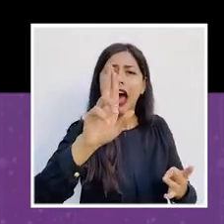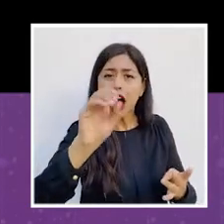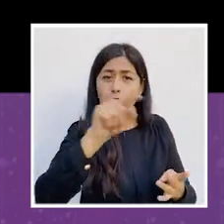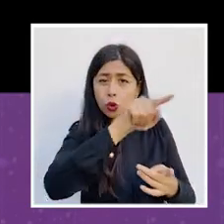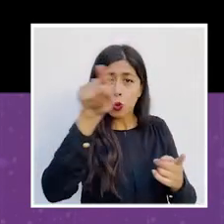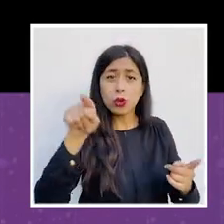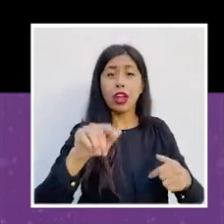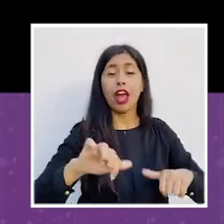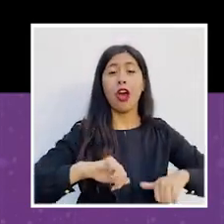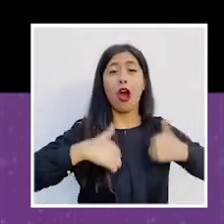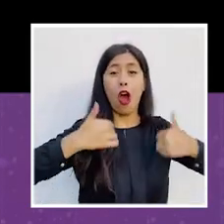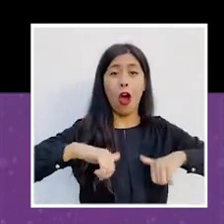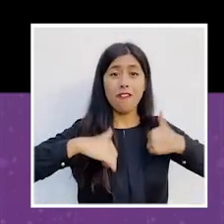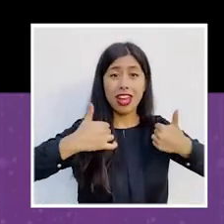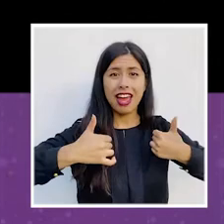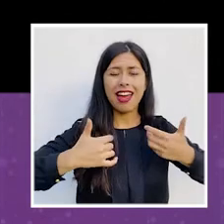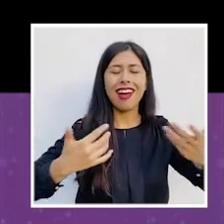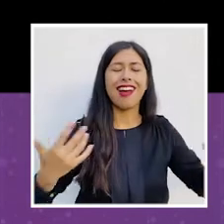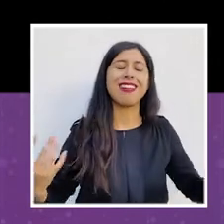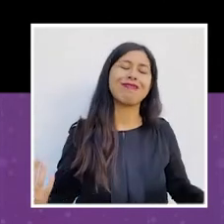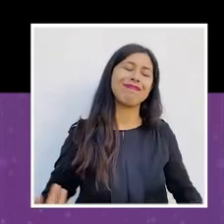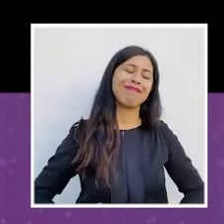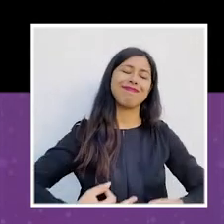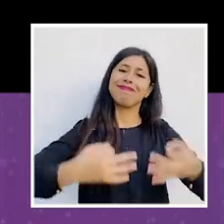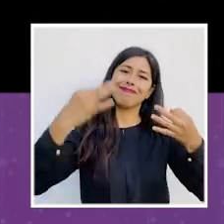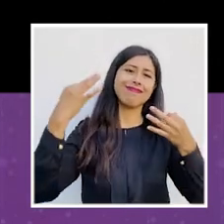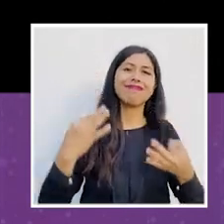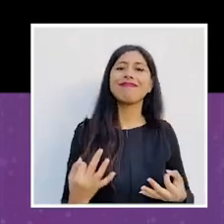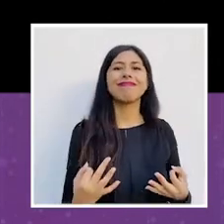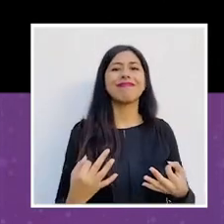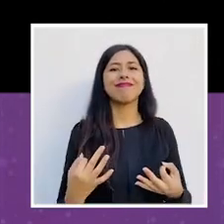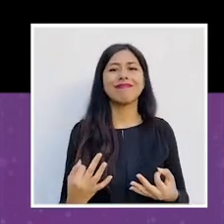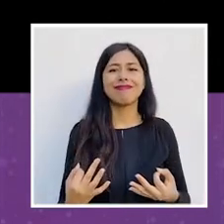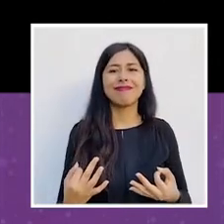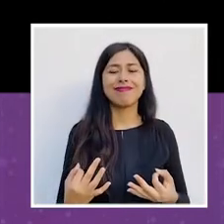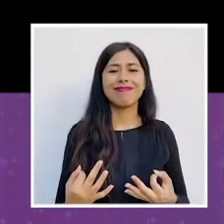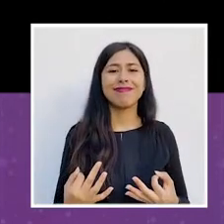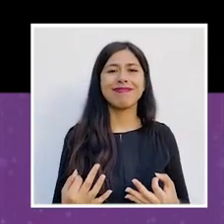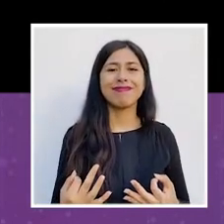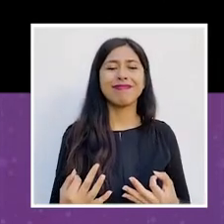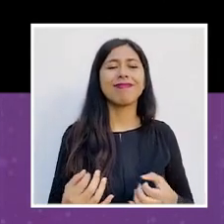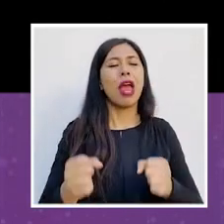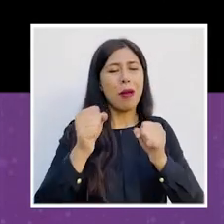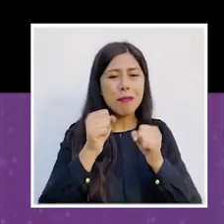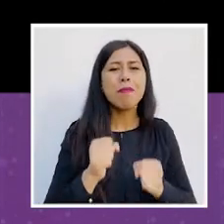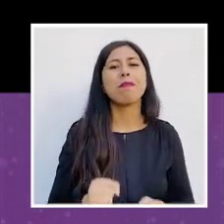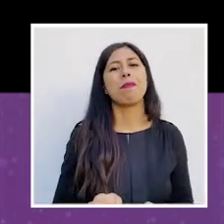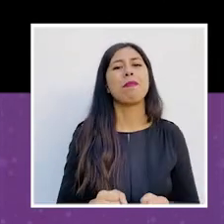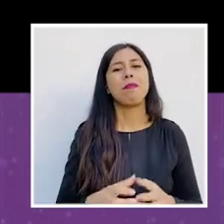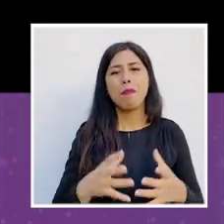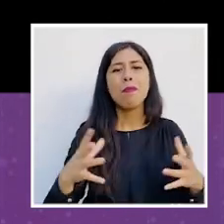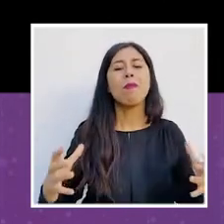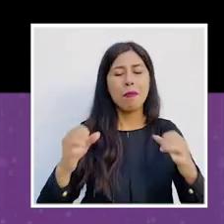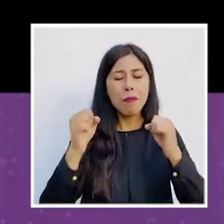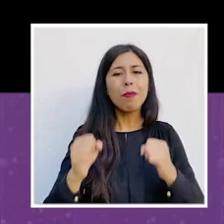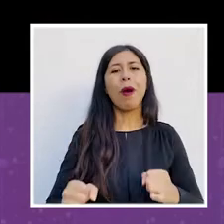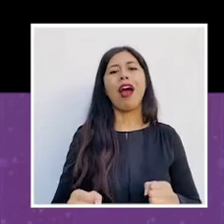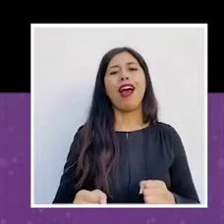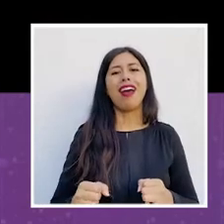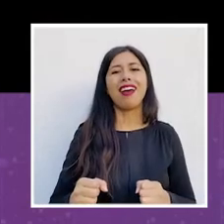muy jóvenes, con toda probabilidad, con mucha posprobabilidad van a llegar